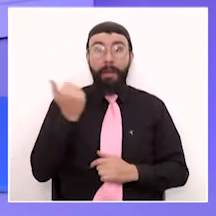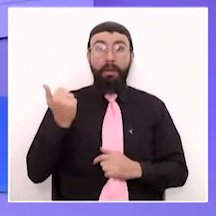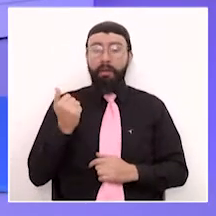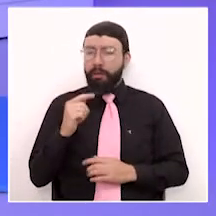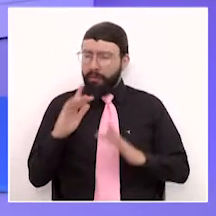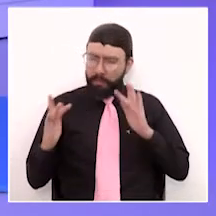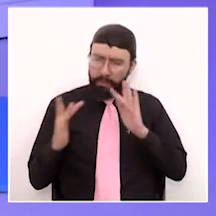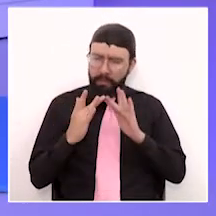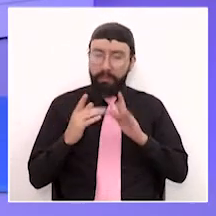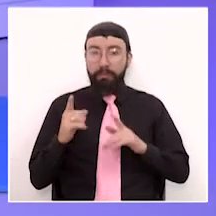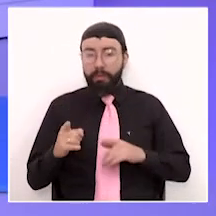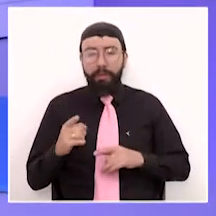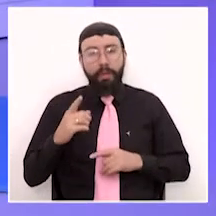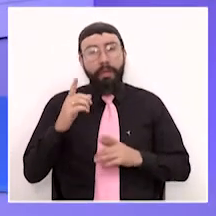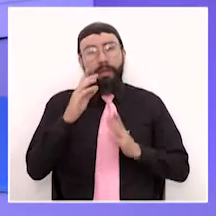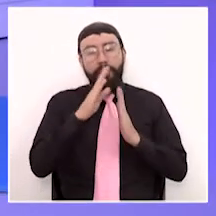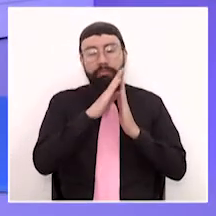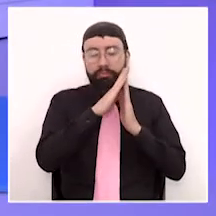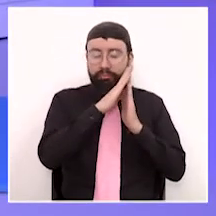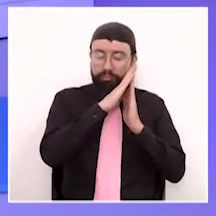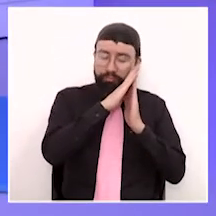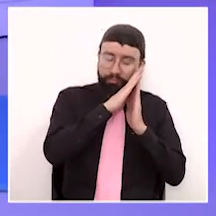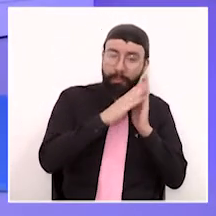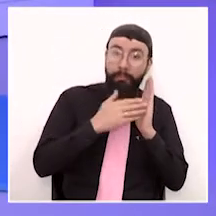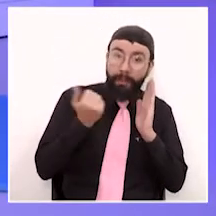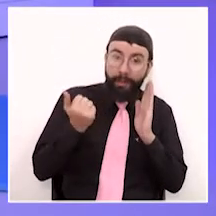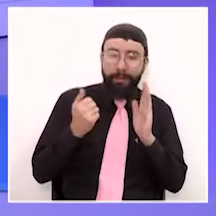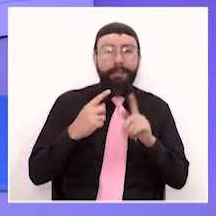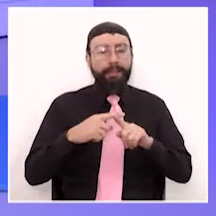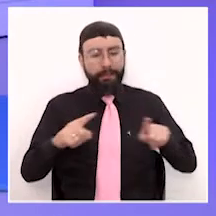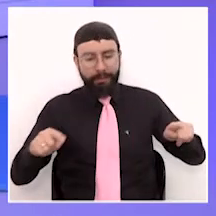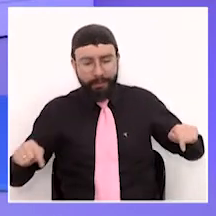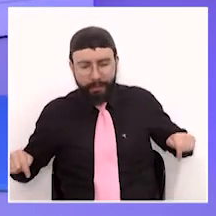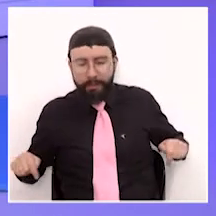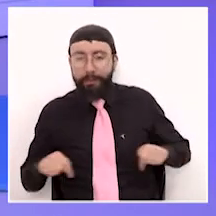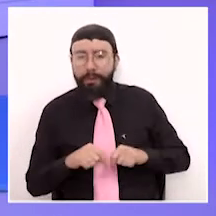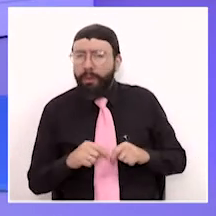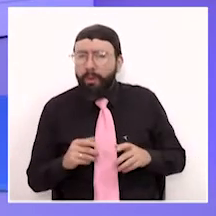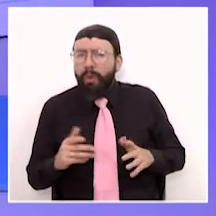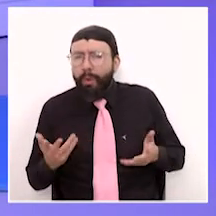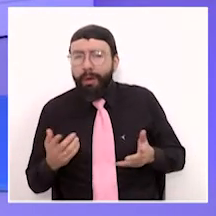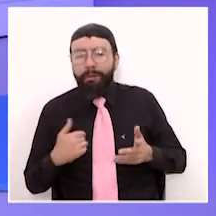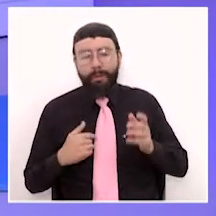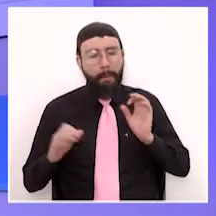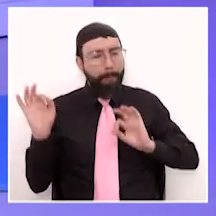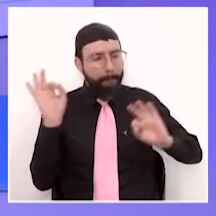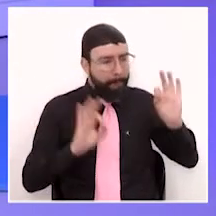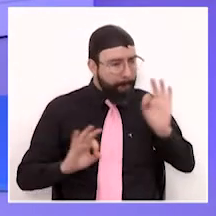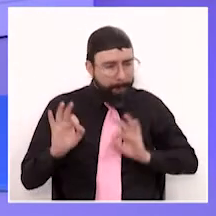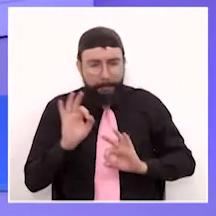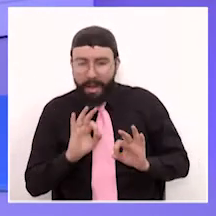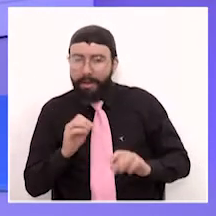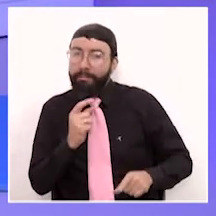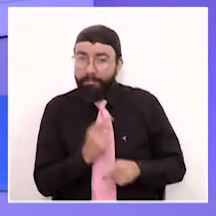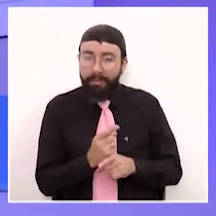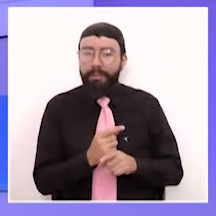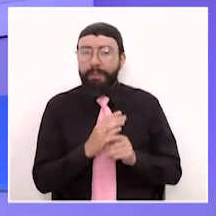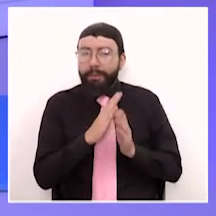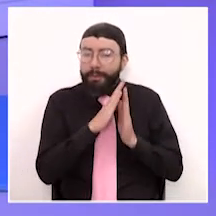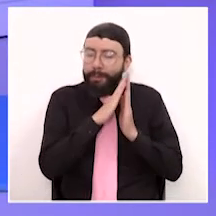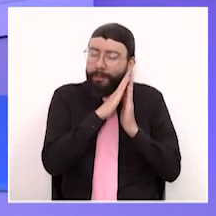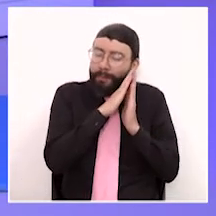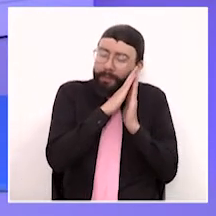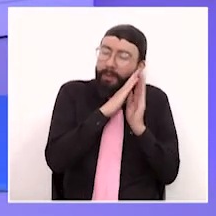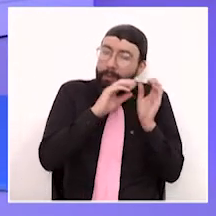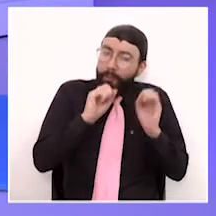calidad de nuestro sueño debemos adecuar el espacio y prepararlo para un buen dormir.